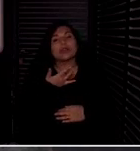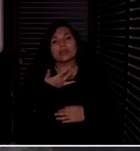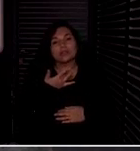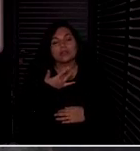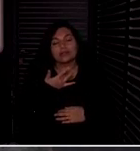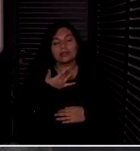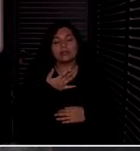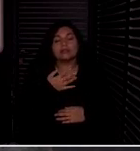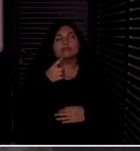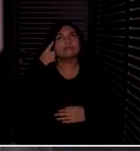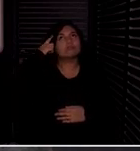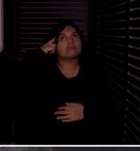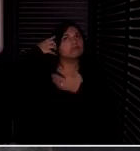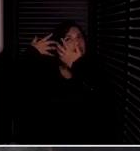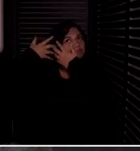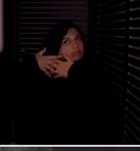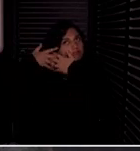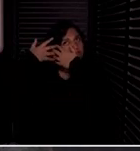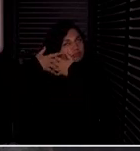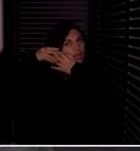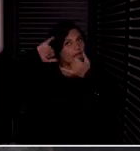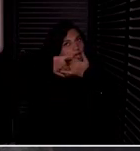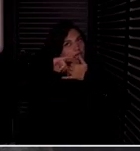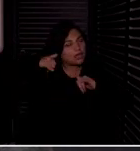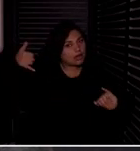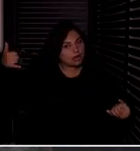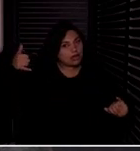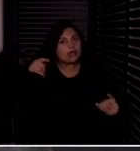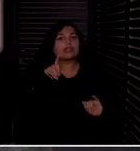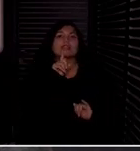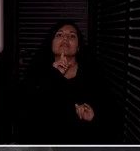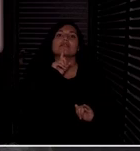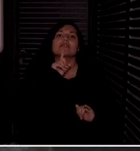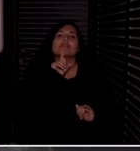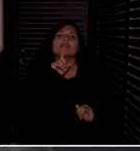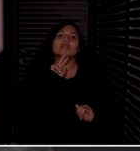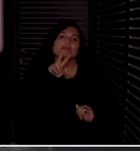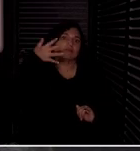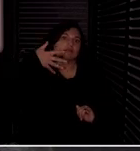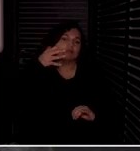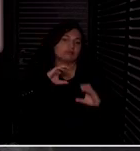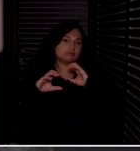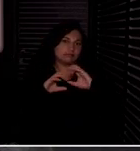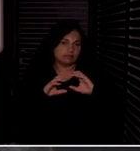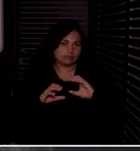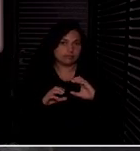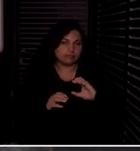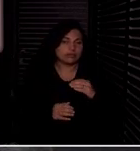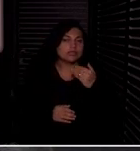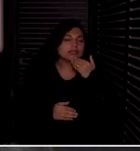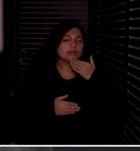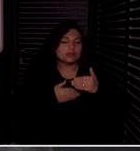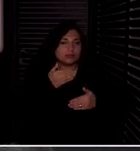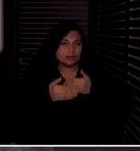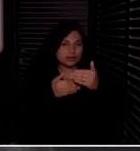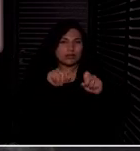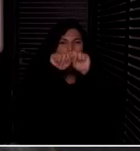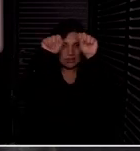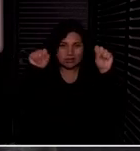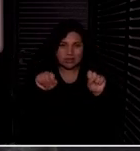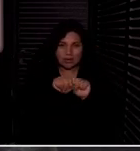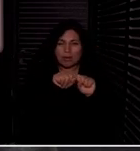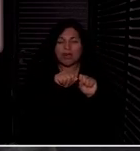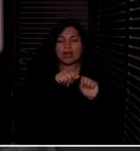la racionalidad de la ingeniería de telecomunicaciones. Lo ha hecho. Es más, ha habido un proceso de colonización. Los sistemas normativos que tenemos en